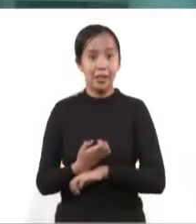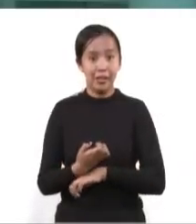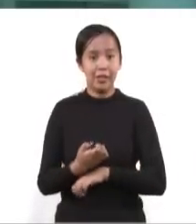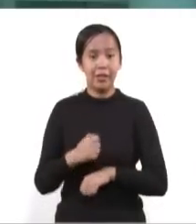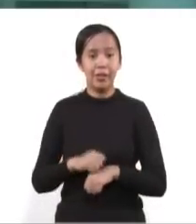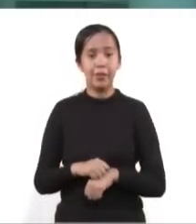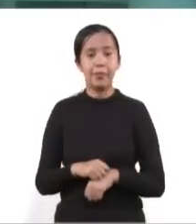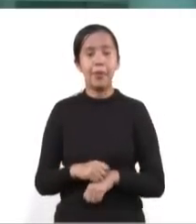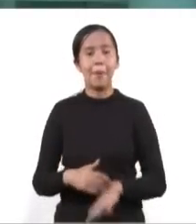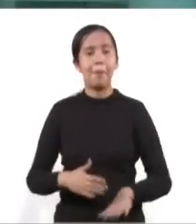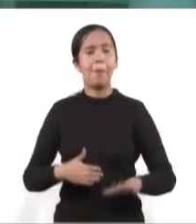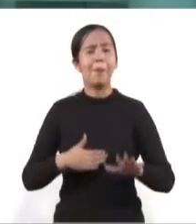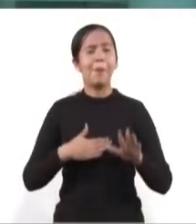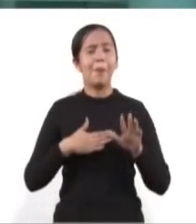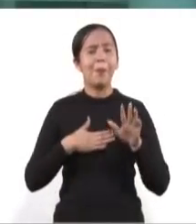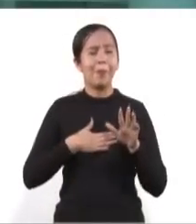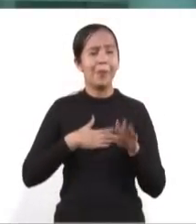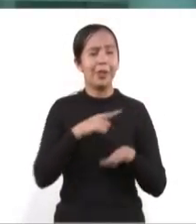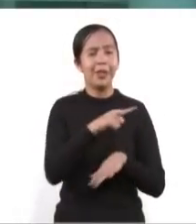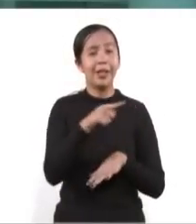comprometidas con las necesidades de la ciudad.